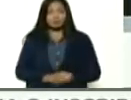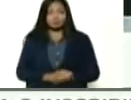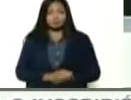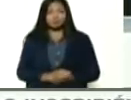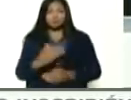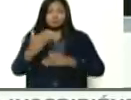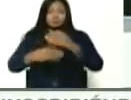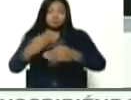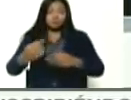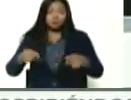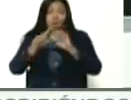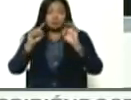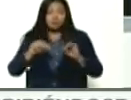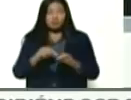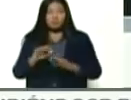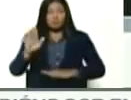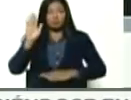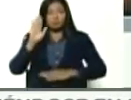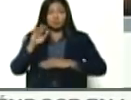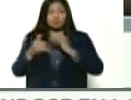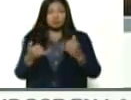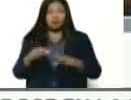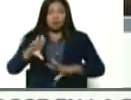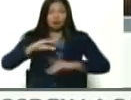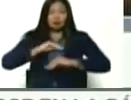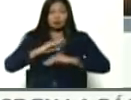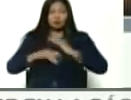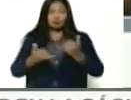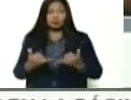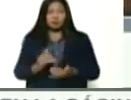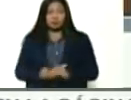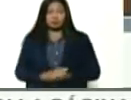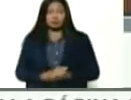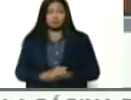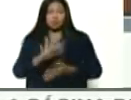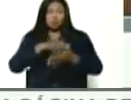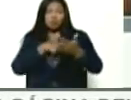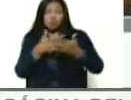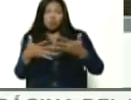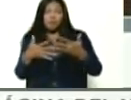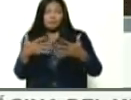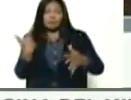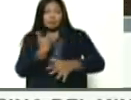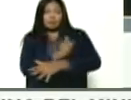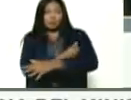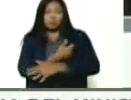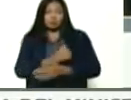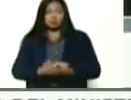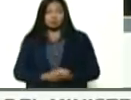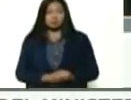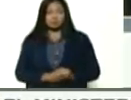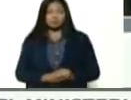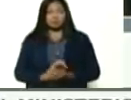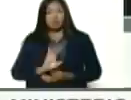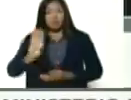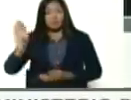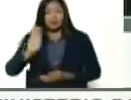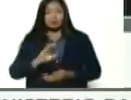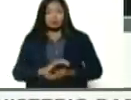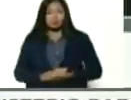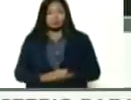vaya llegando los compromisos adquiridos y el cronograma de vacunas al país